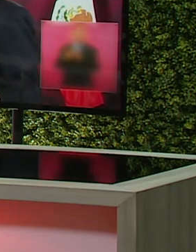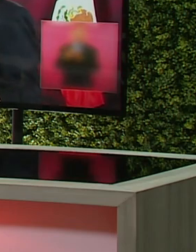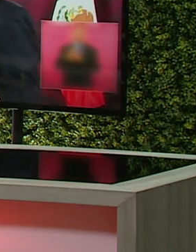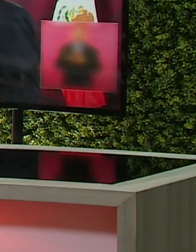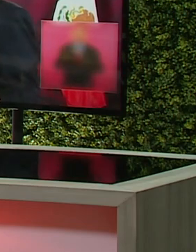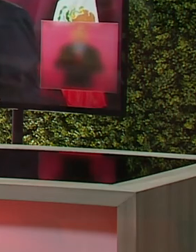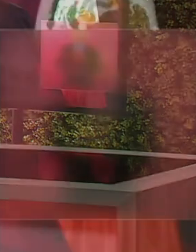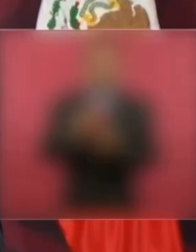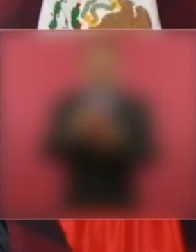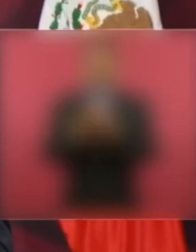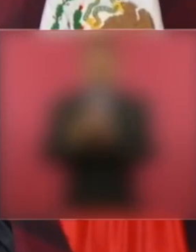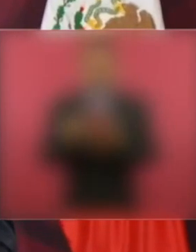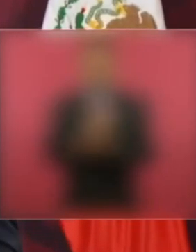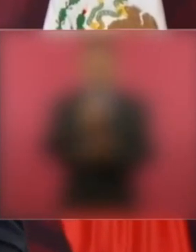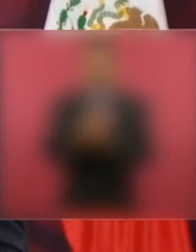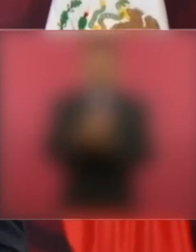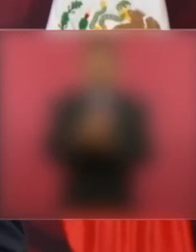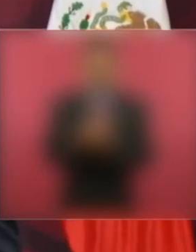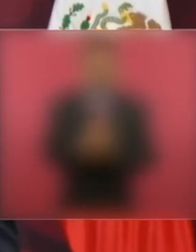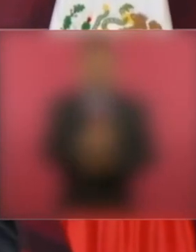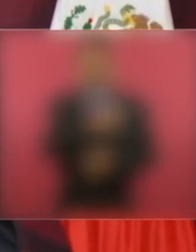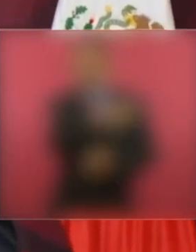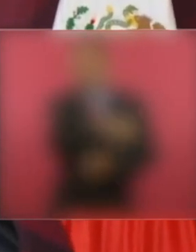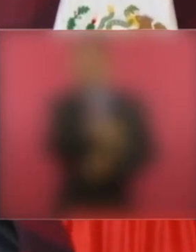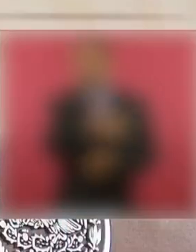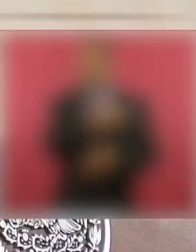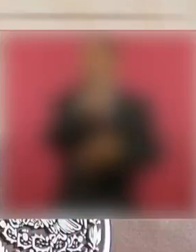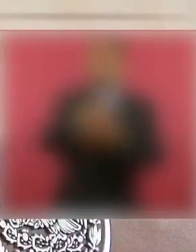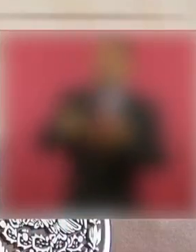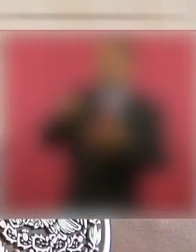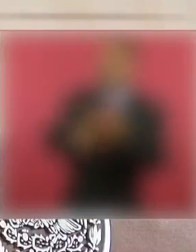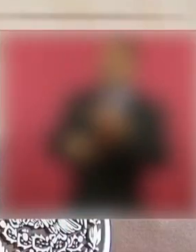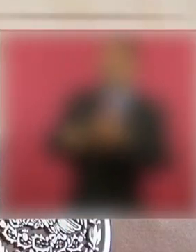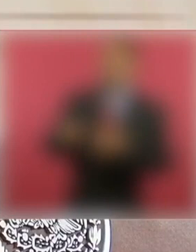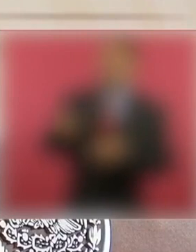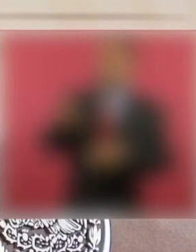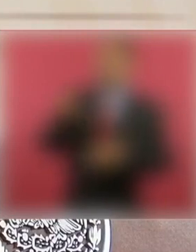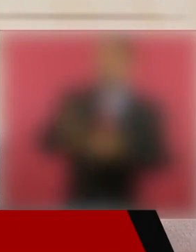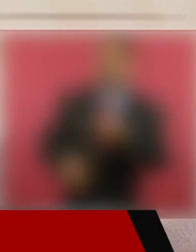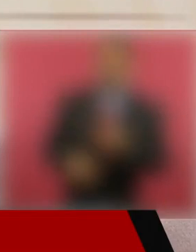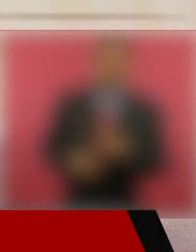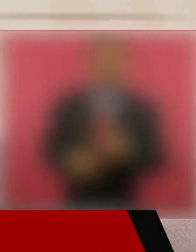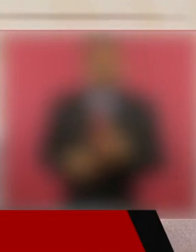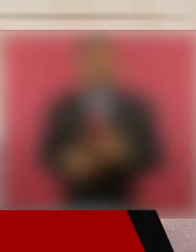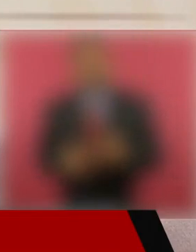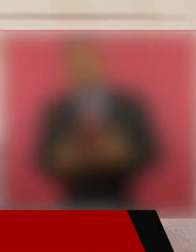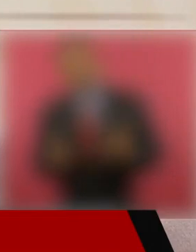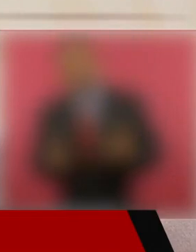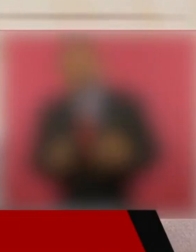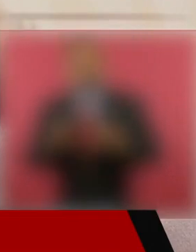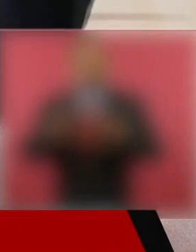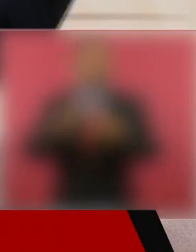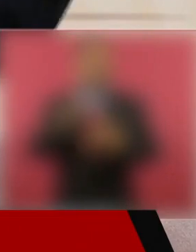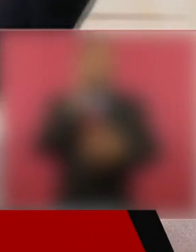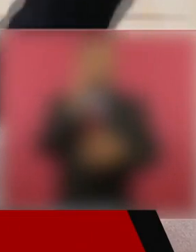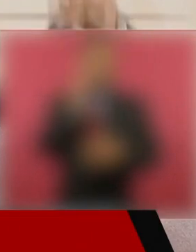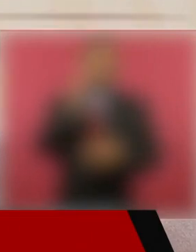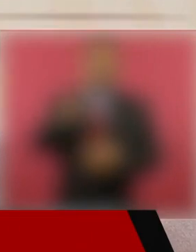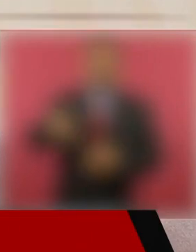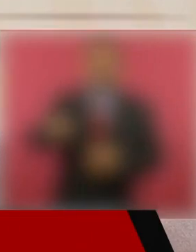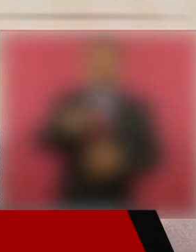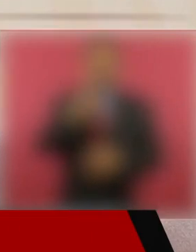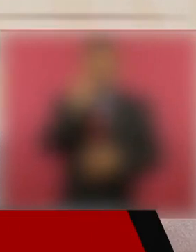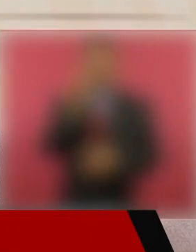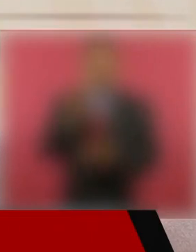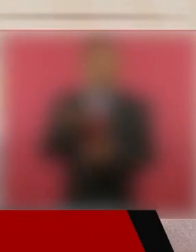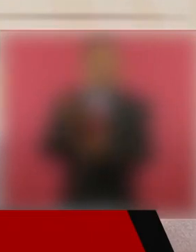poner límites y antecedentes a que sí se puede hacer justicia contra este tipo de violencia contra las mujeres. Estoy